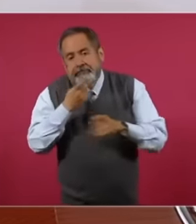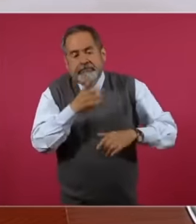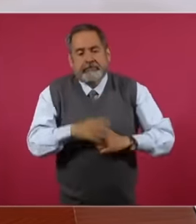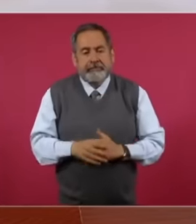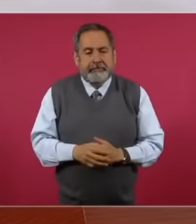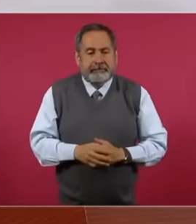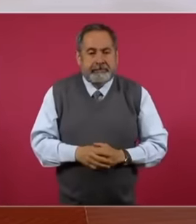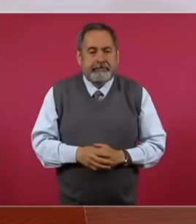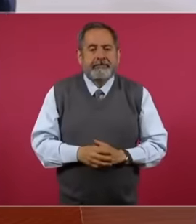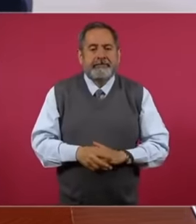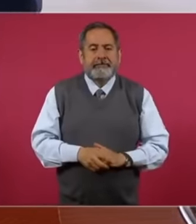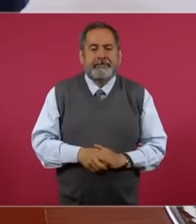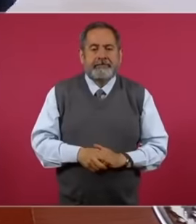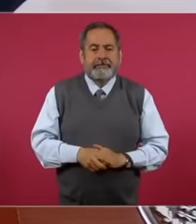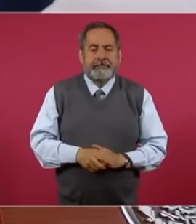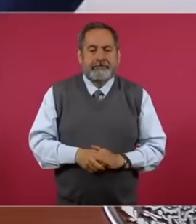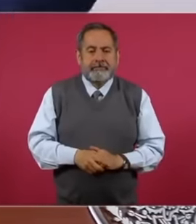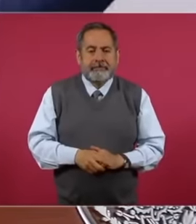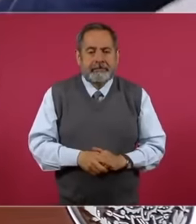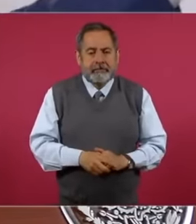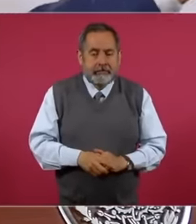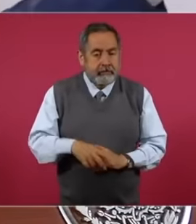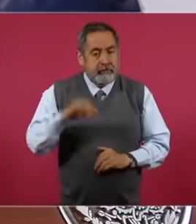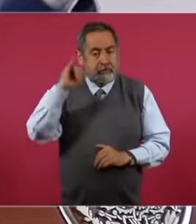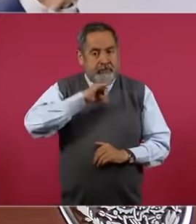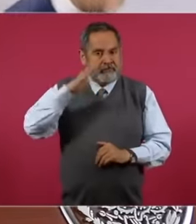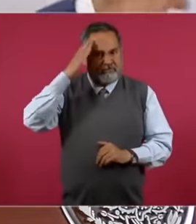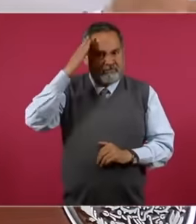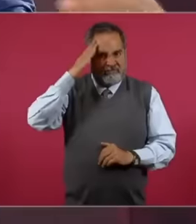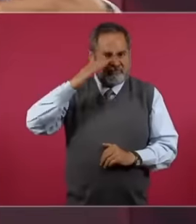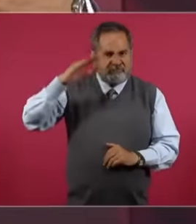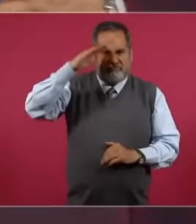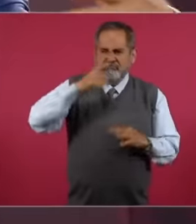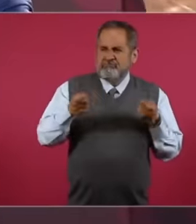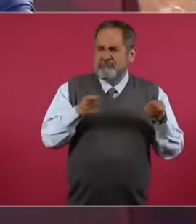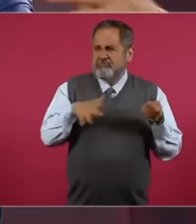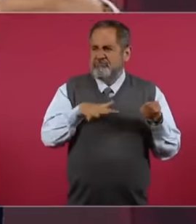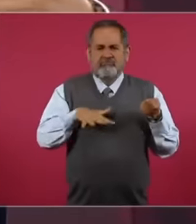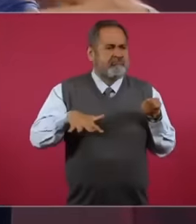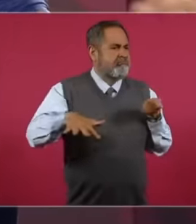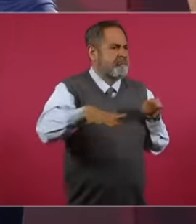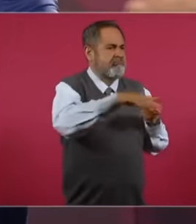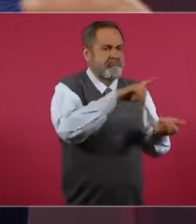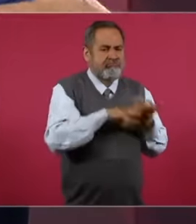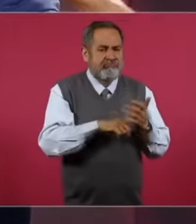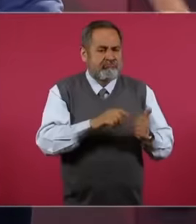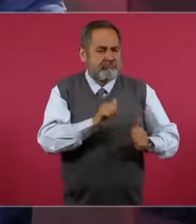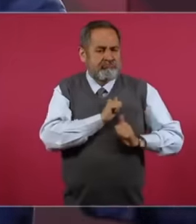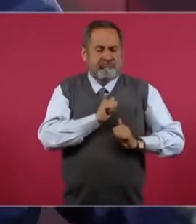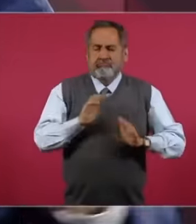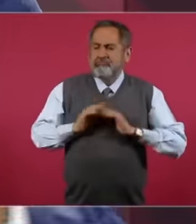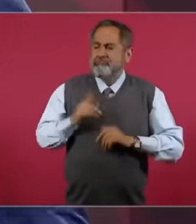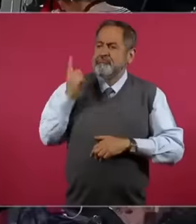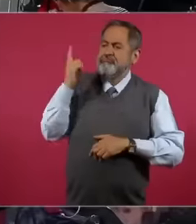como este capo mayor tenía el control de los militares de